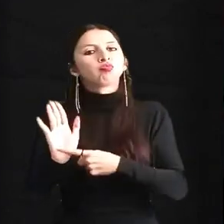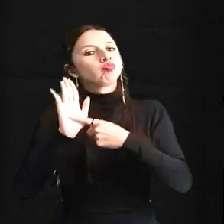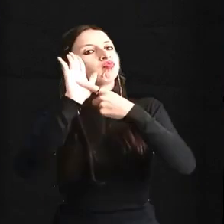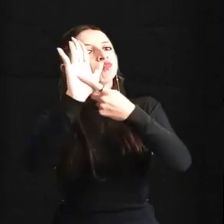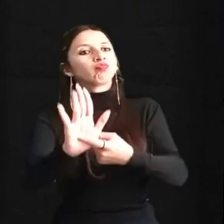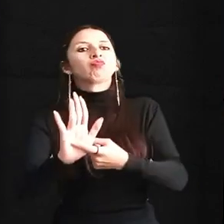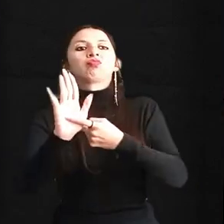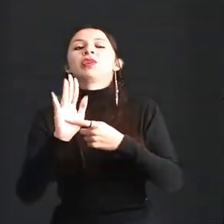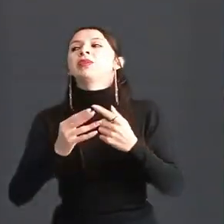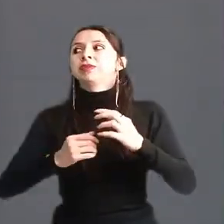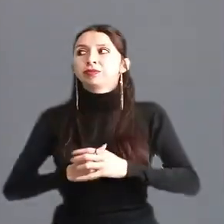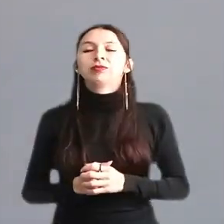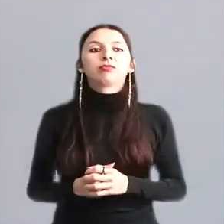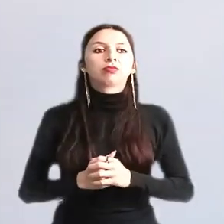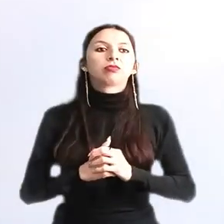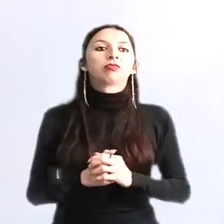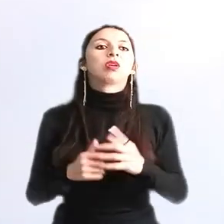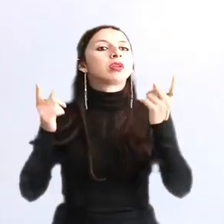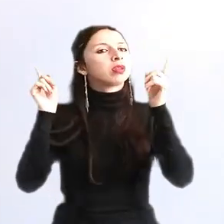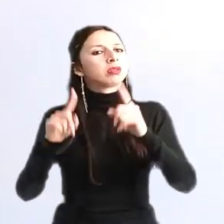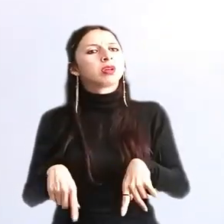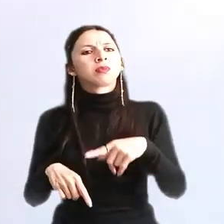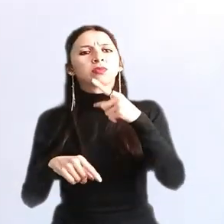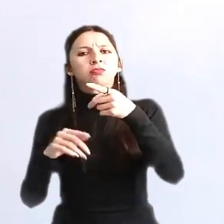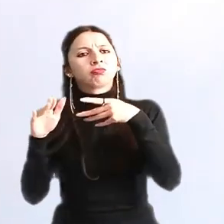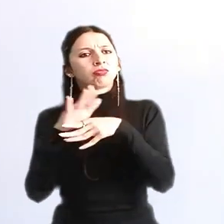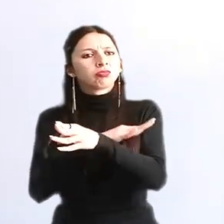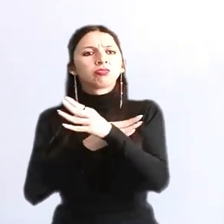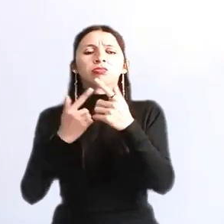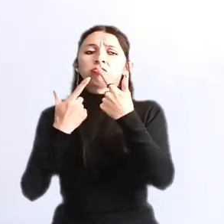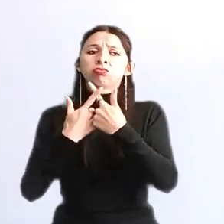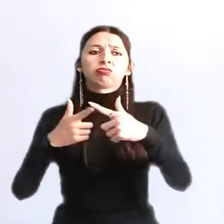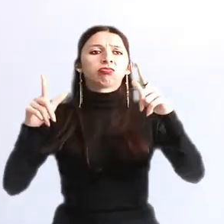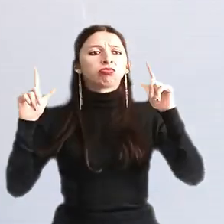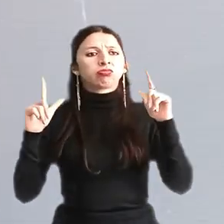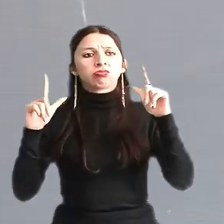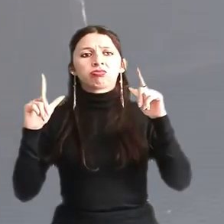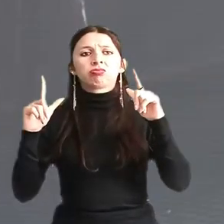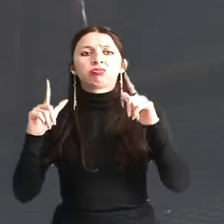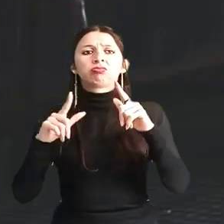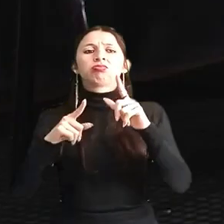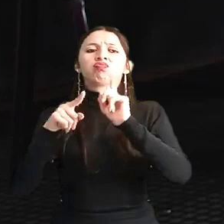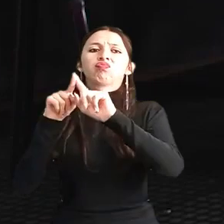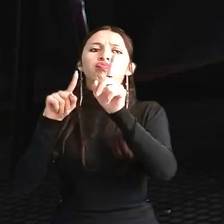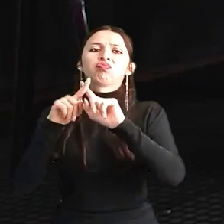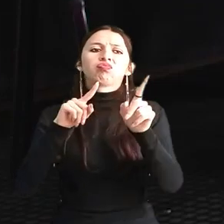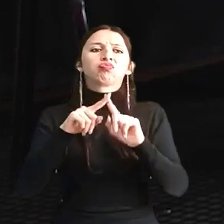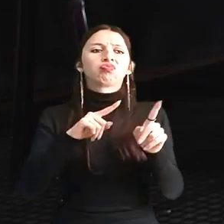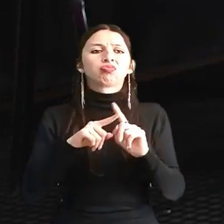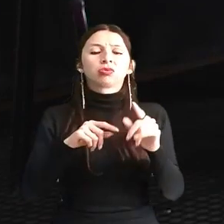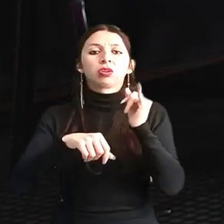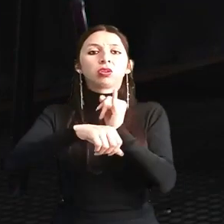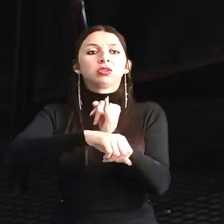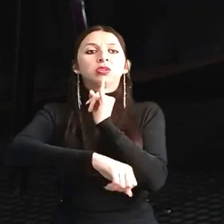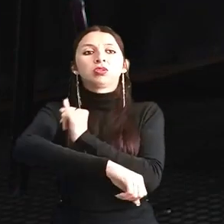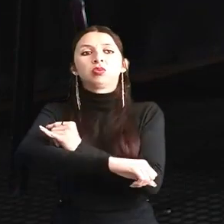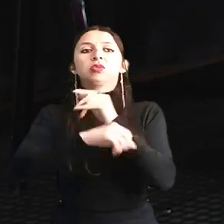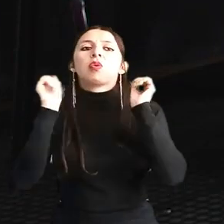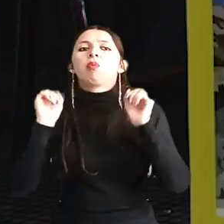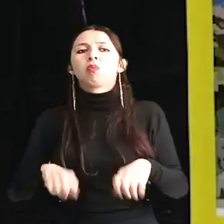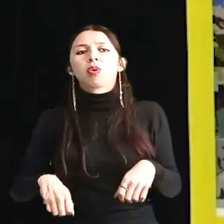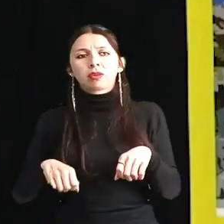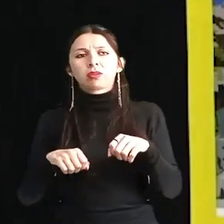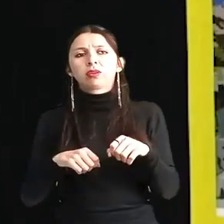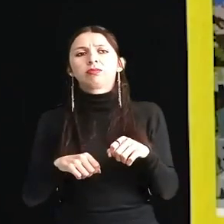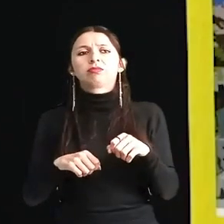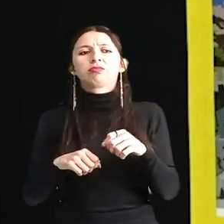como una carta de presentación para lo que se está haciendo también el hecho de ser de acceso libre permite que diferentes instituciones